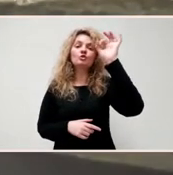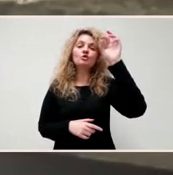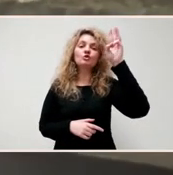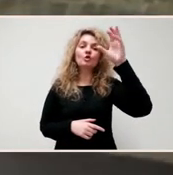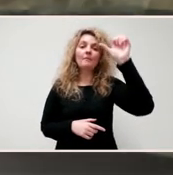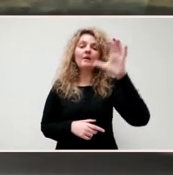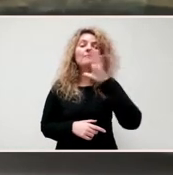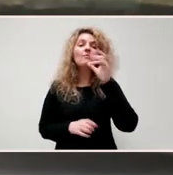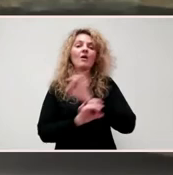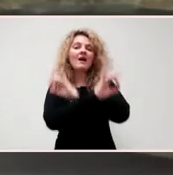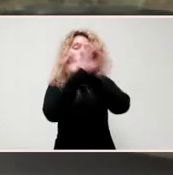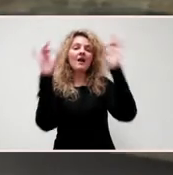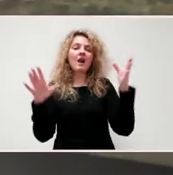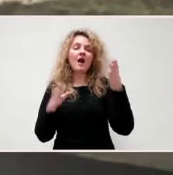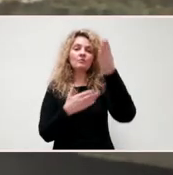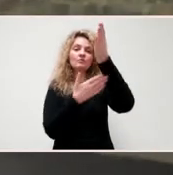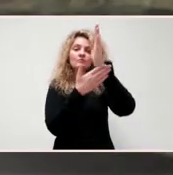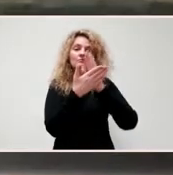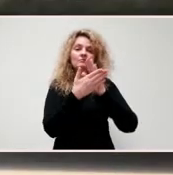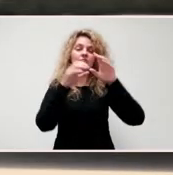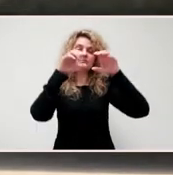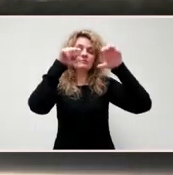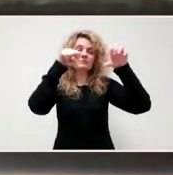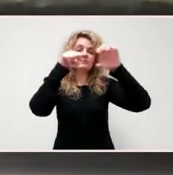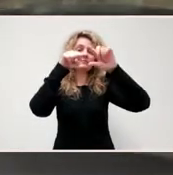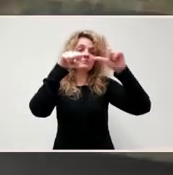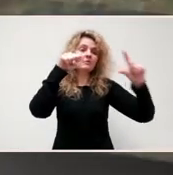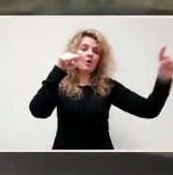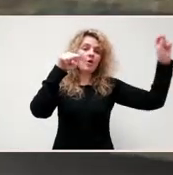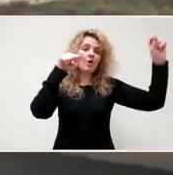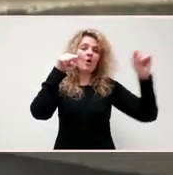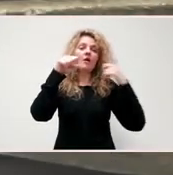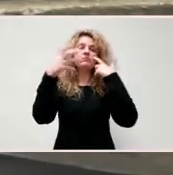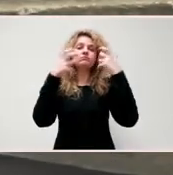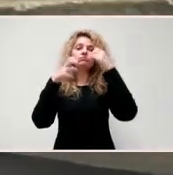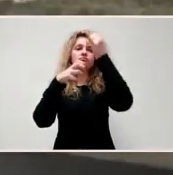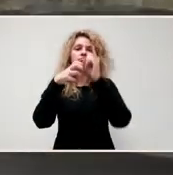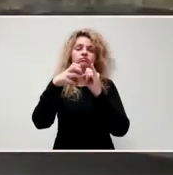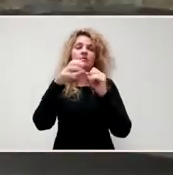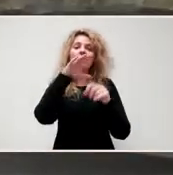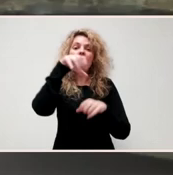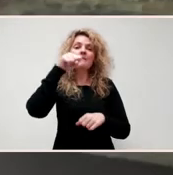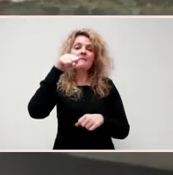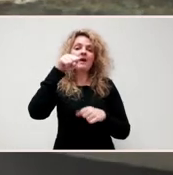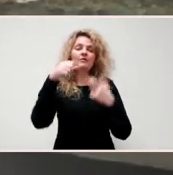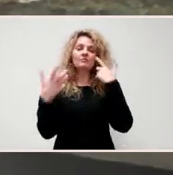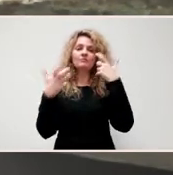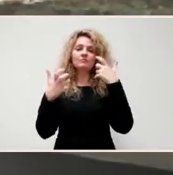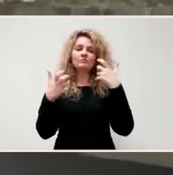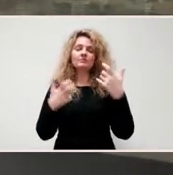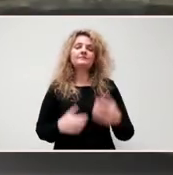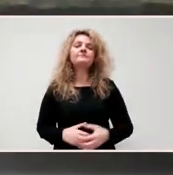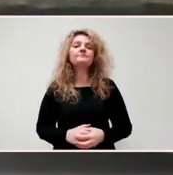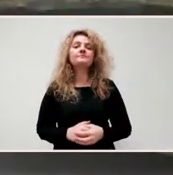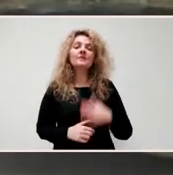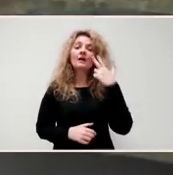metade da peza que separa perfectamente o que é a parte da folla do machado do que é a zona de